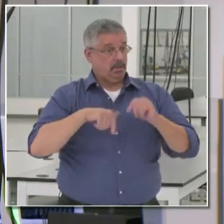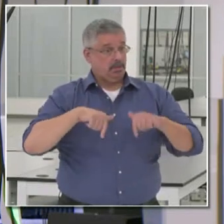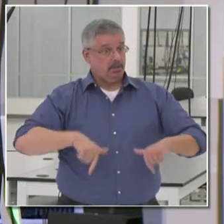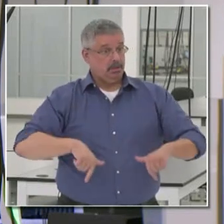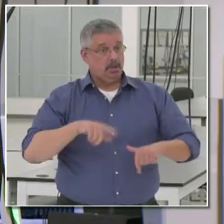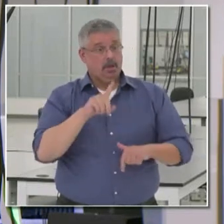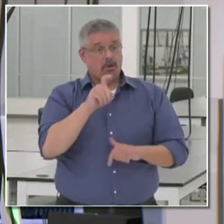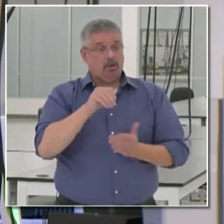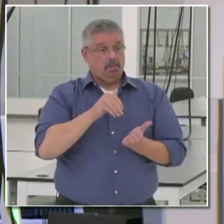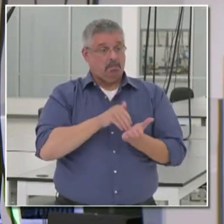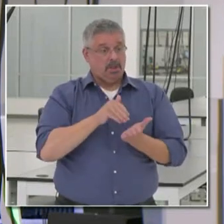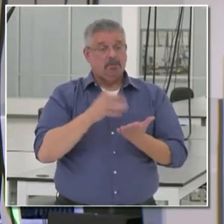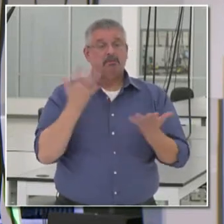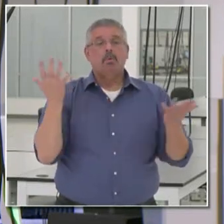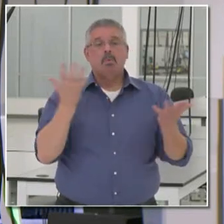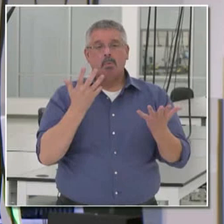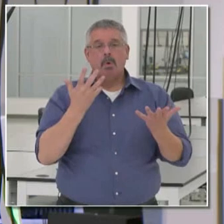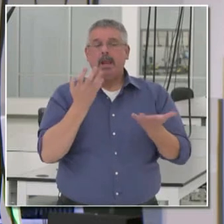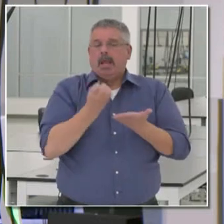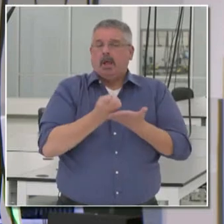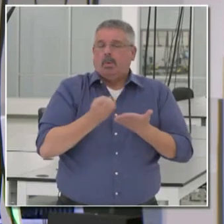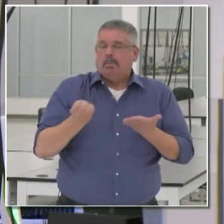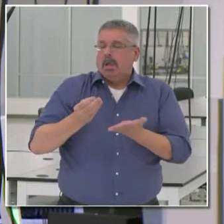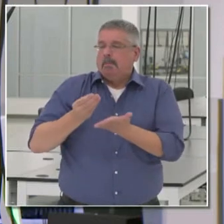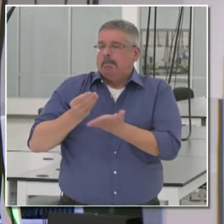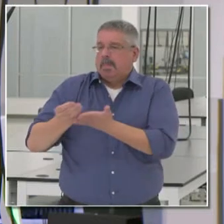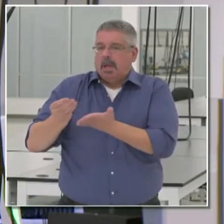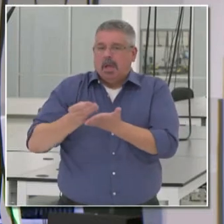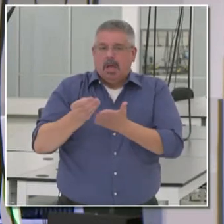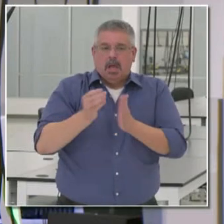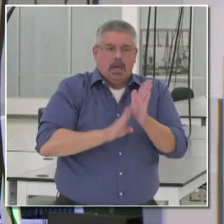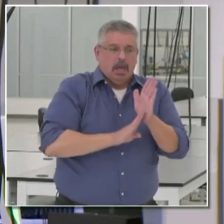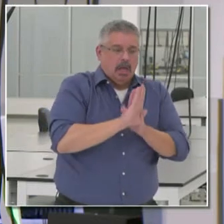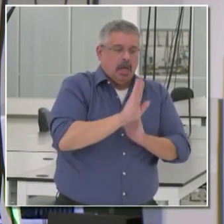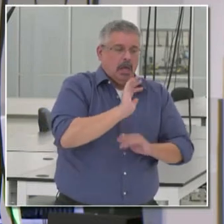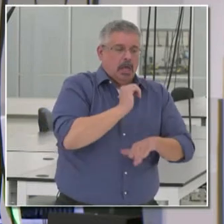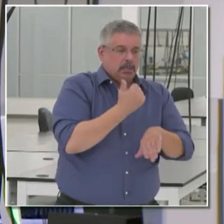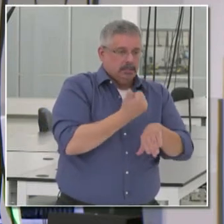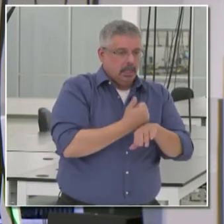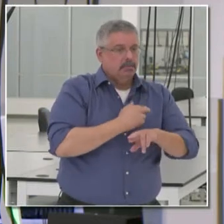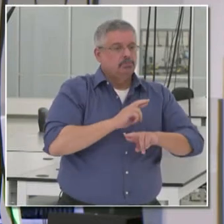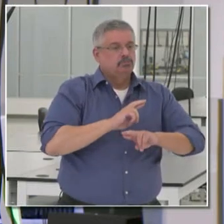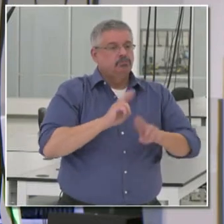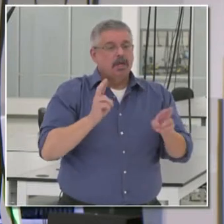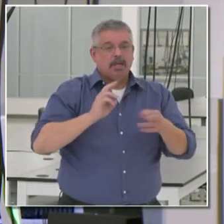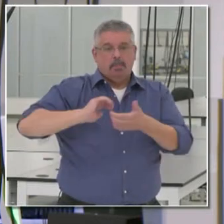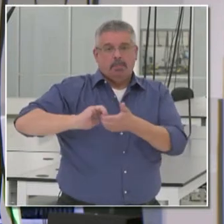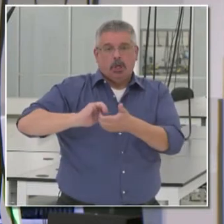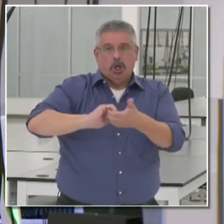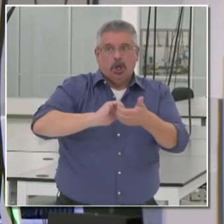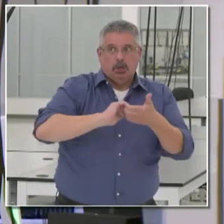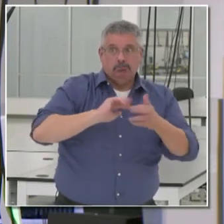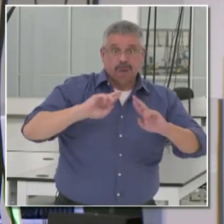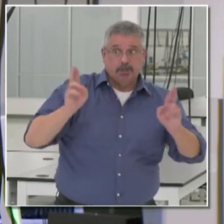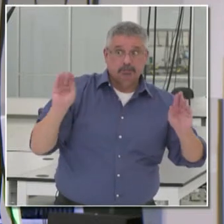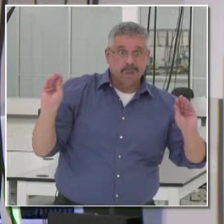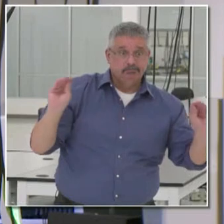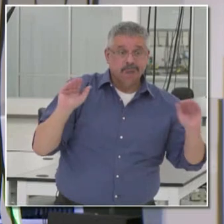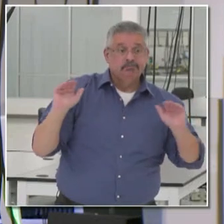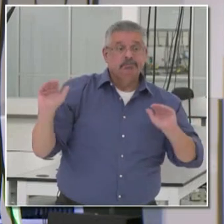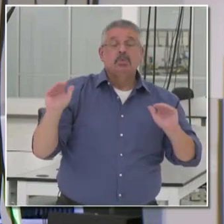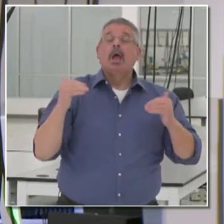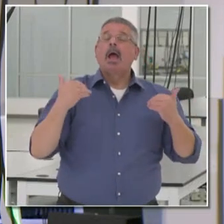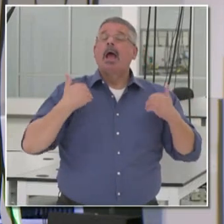y 100 millones fueron para una serie de equipos y desarrollando un marco de referencia de nuestra colaboración